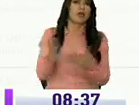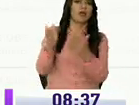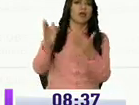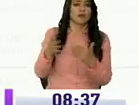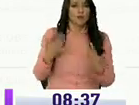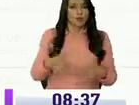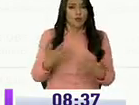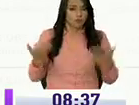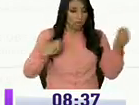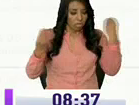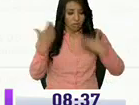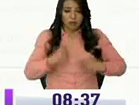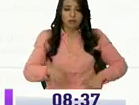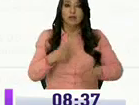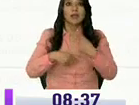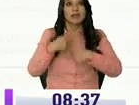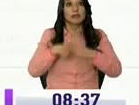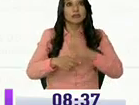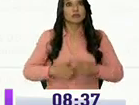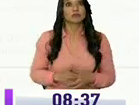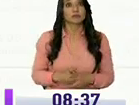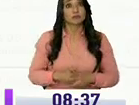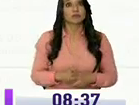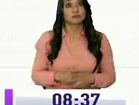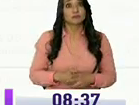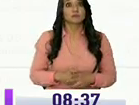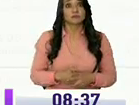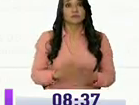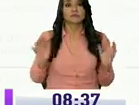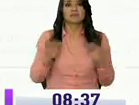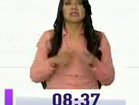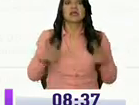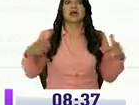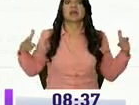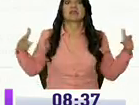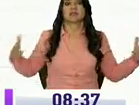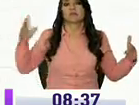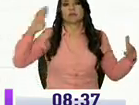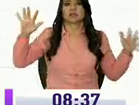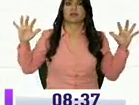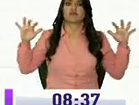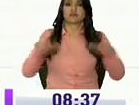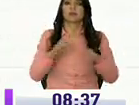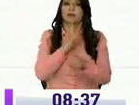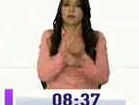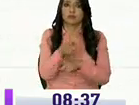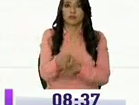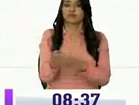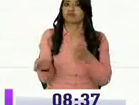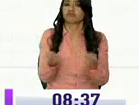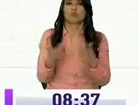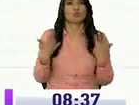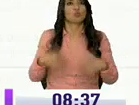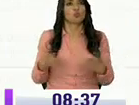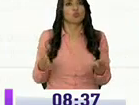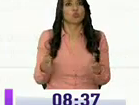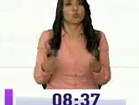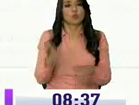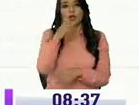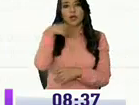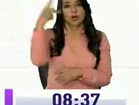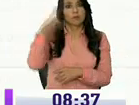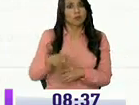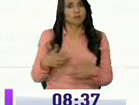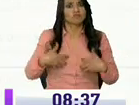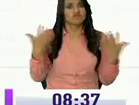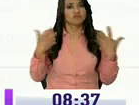ellos resultan también agredidos. Creo que hay que mandar un contingente mucho más grande, pues vemos que la situación es bastante violenta allá en Carapungo.